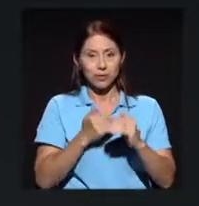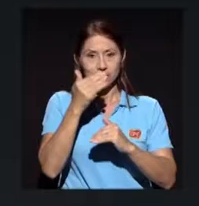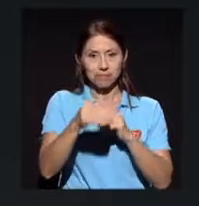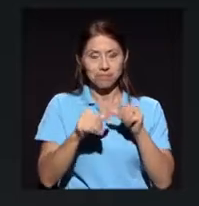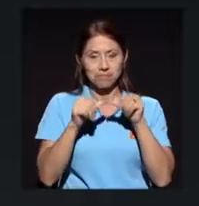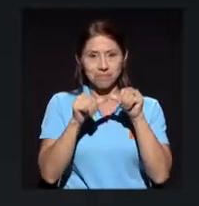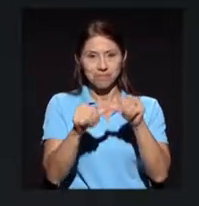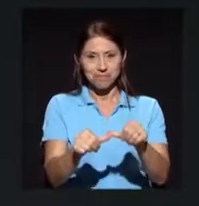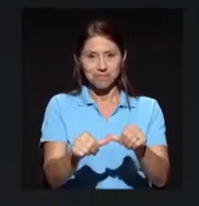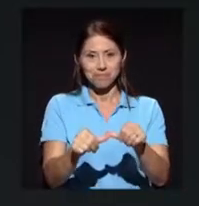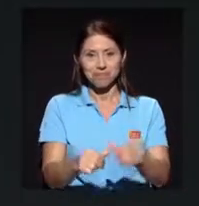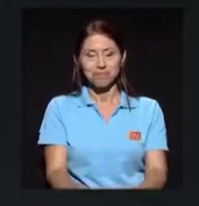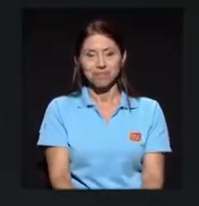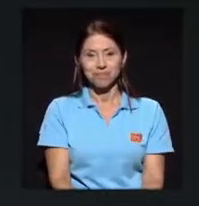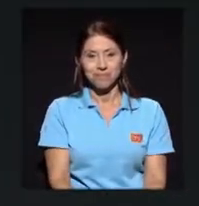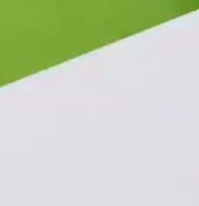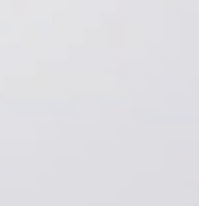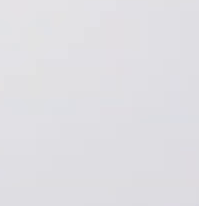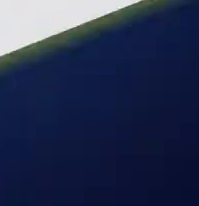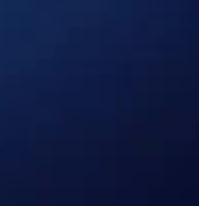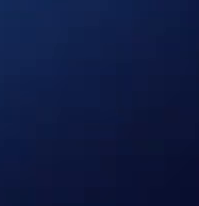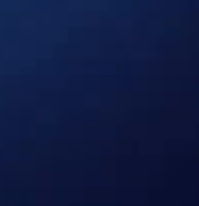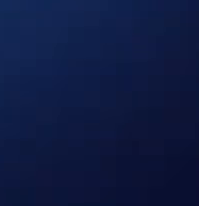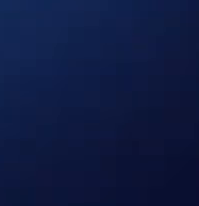inviten regresamos